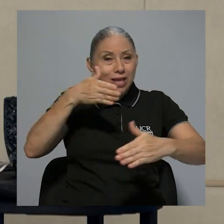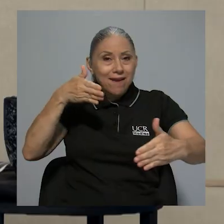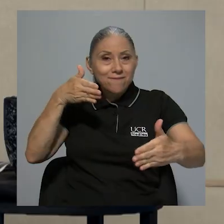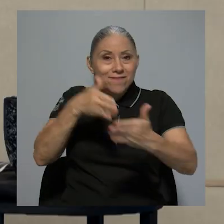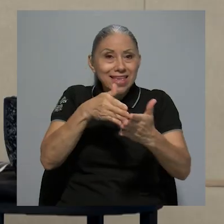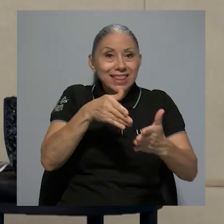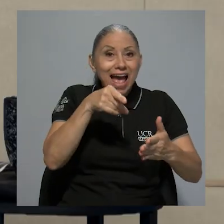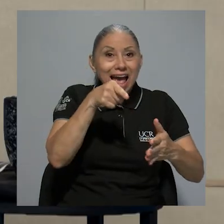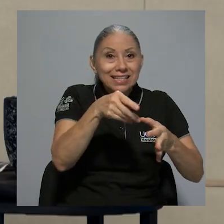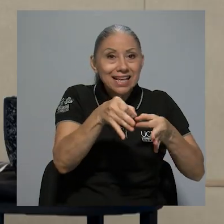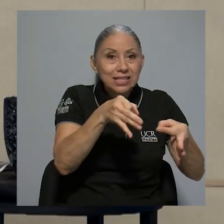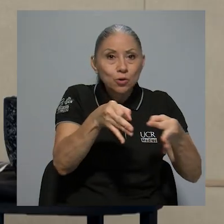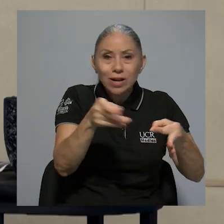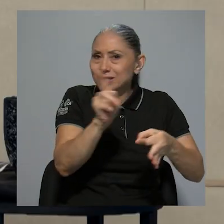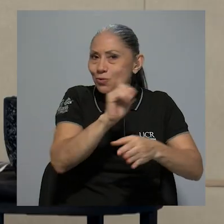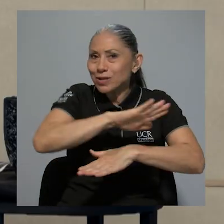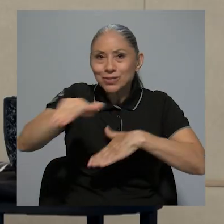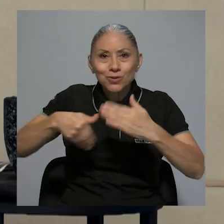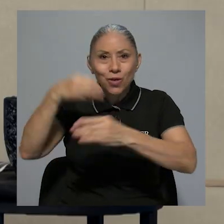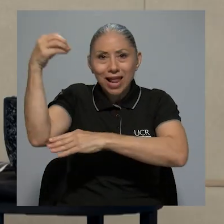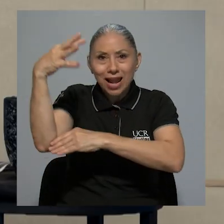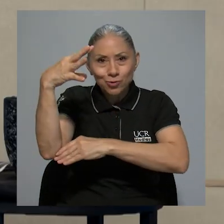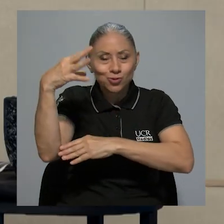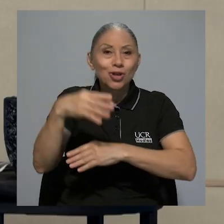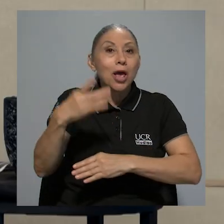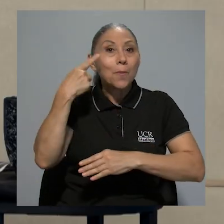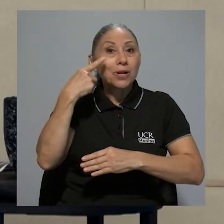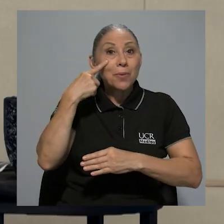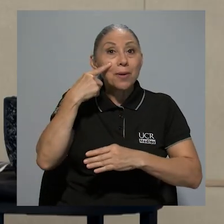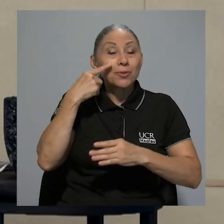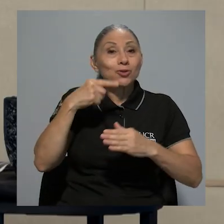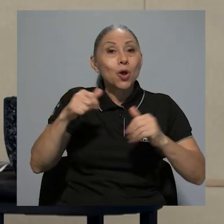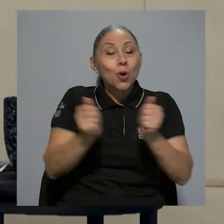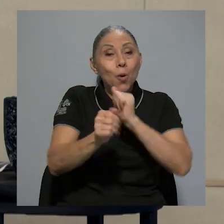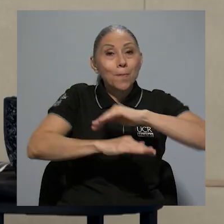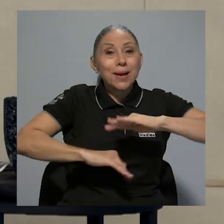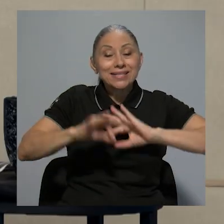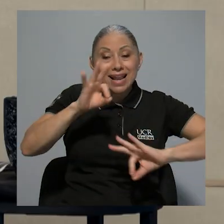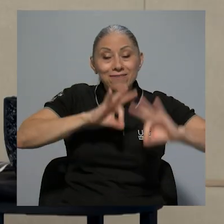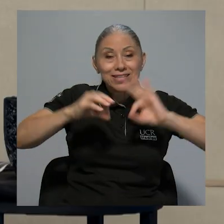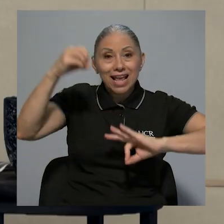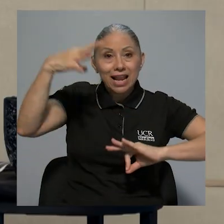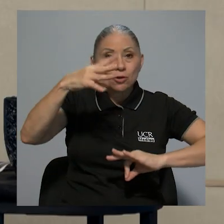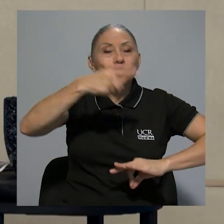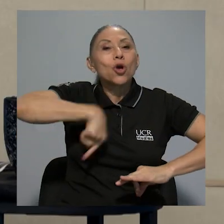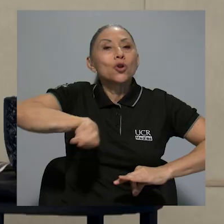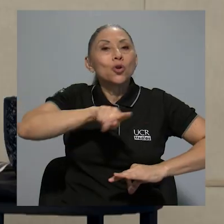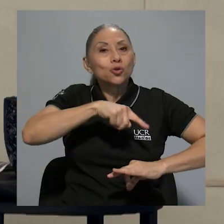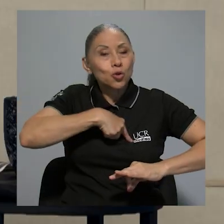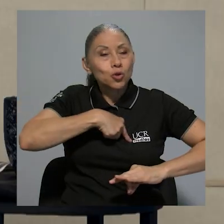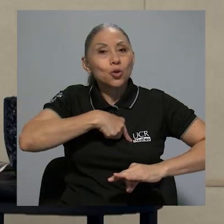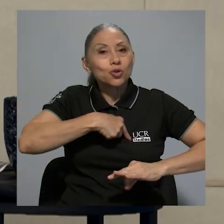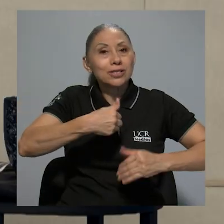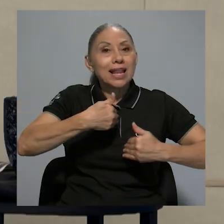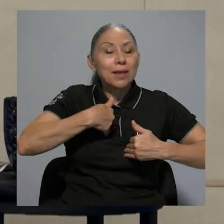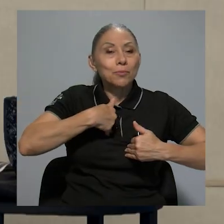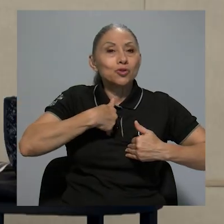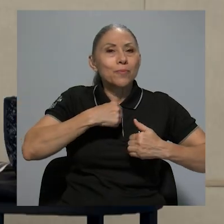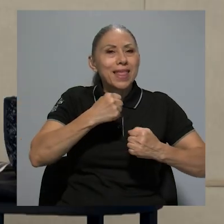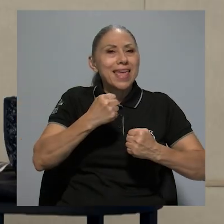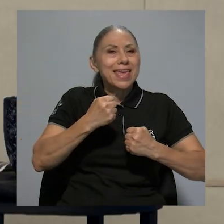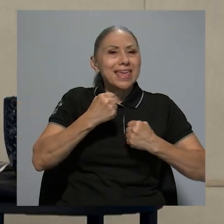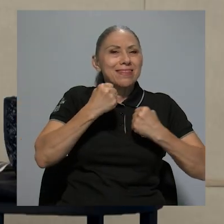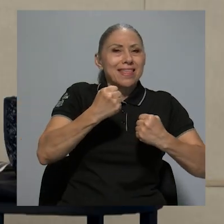porque no es toda la luz, sino que si vemos un poco desde la física de la luz, nosotros tenemos intensidad y